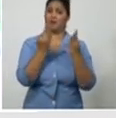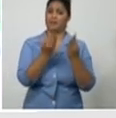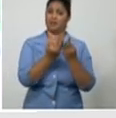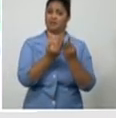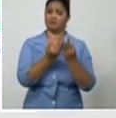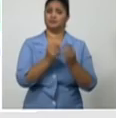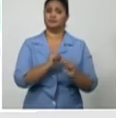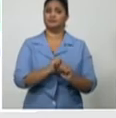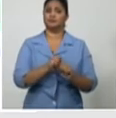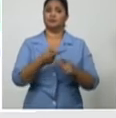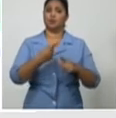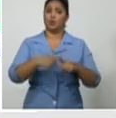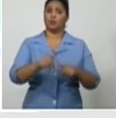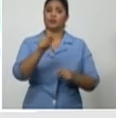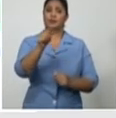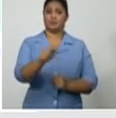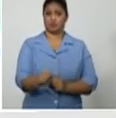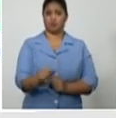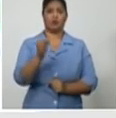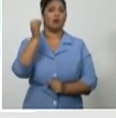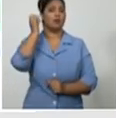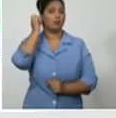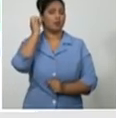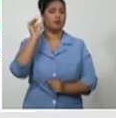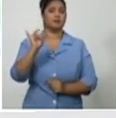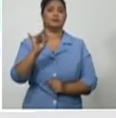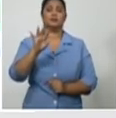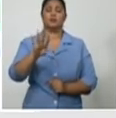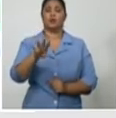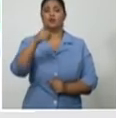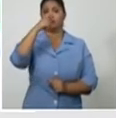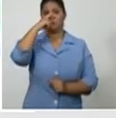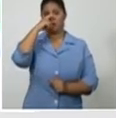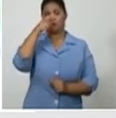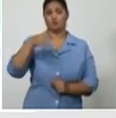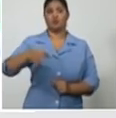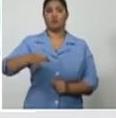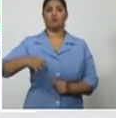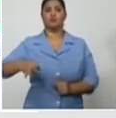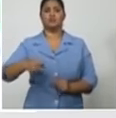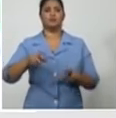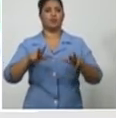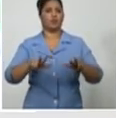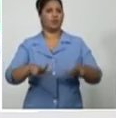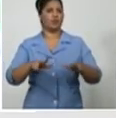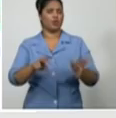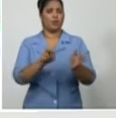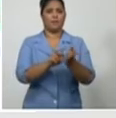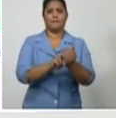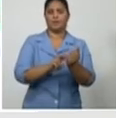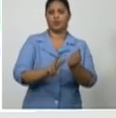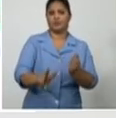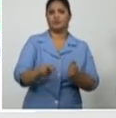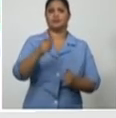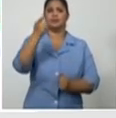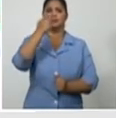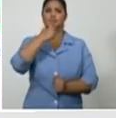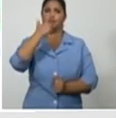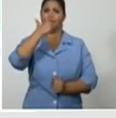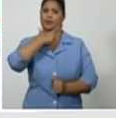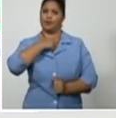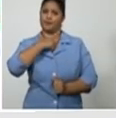de 74 años del municipio Morón, en la provincia de Ciego de Ávila, con antecedentes de